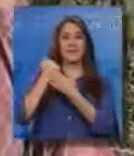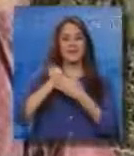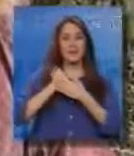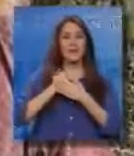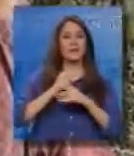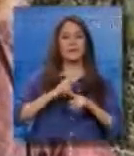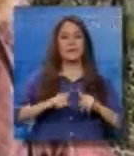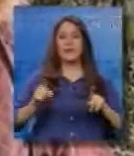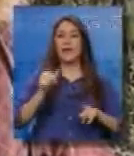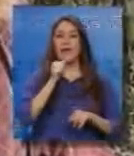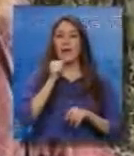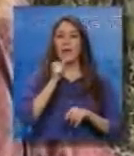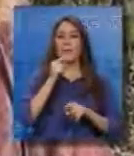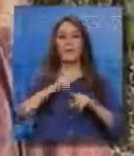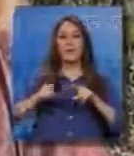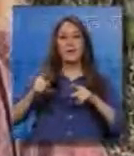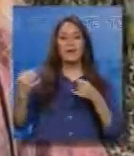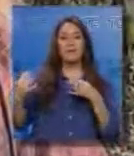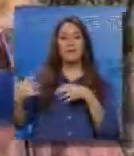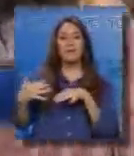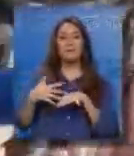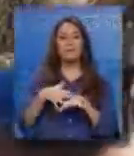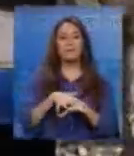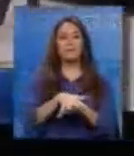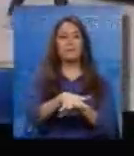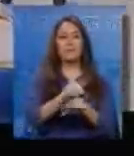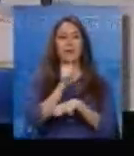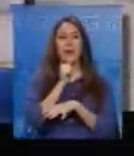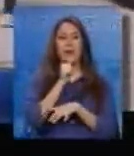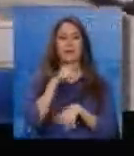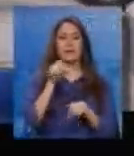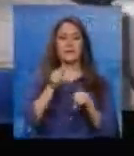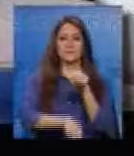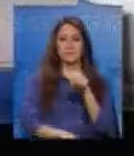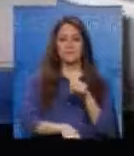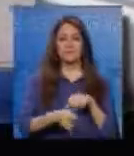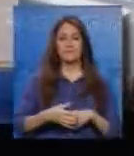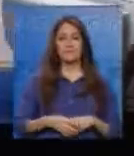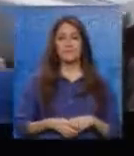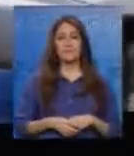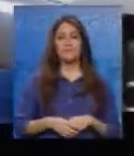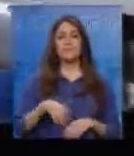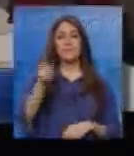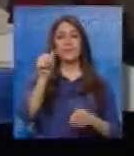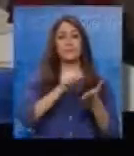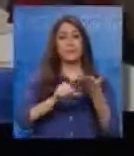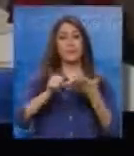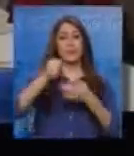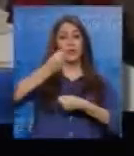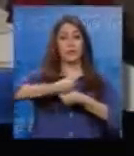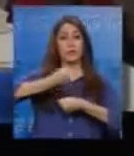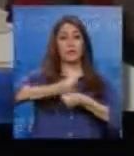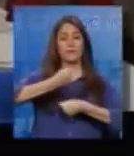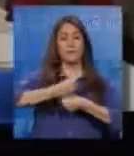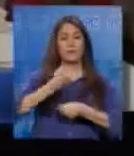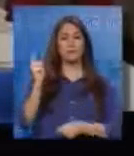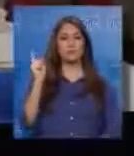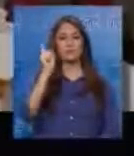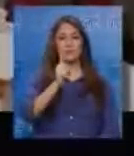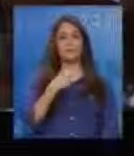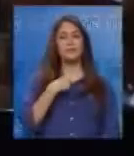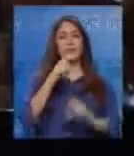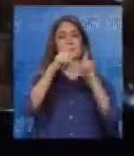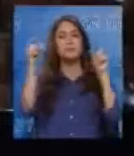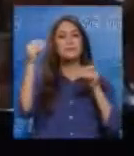Las fuentes del agua de donde viene está contaminada. Por su parte, el ministro de Relaciones Laborales, Carlos Marx, sostuvo una intensa reunión con el sector